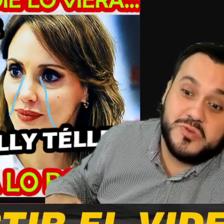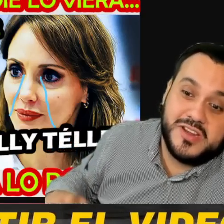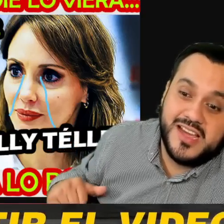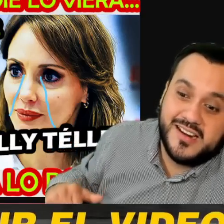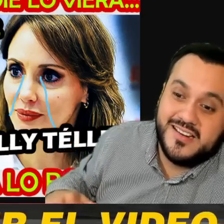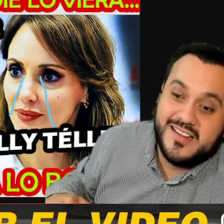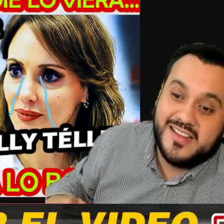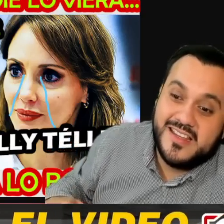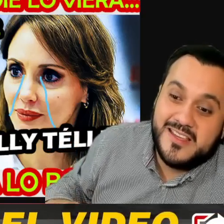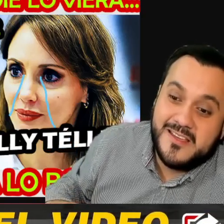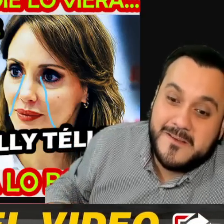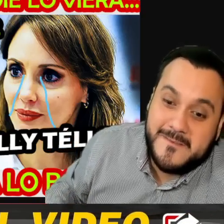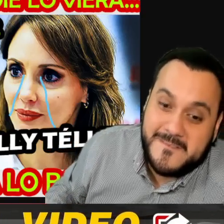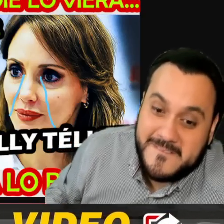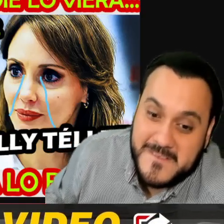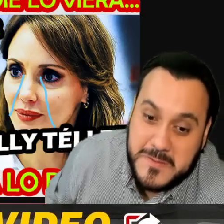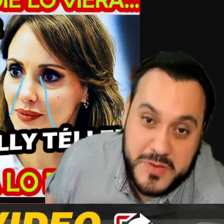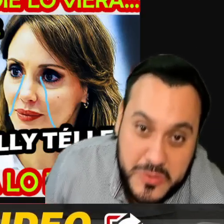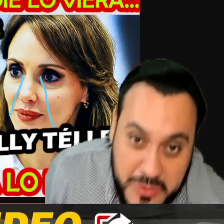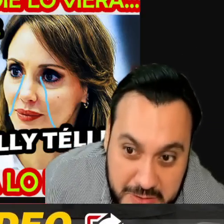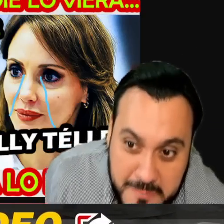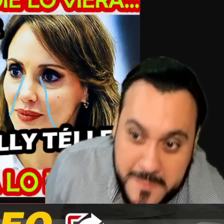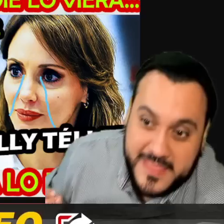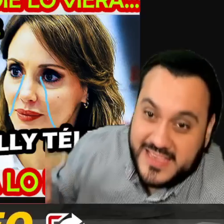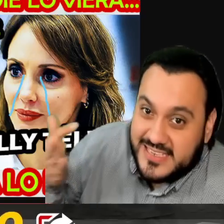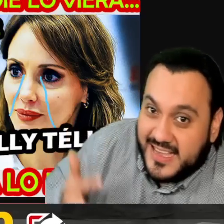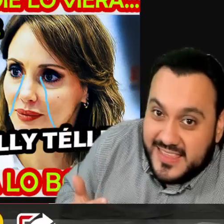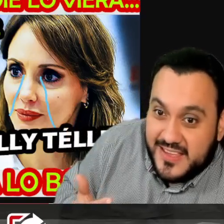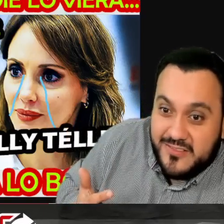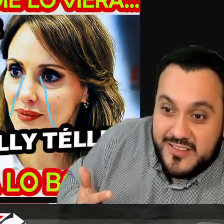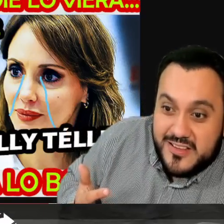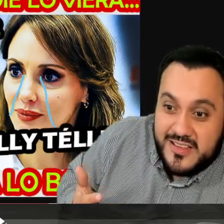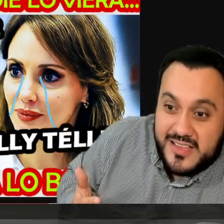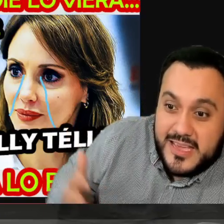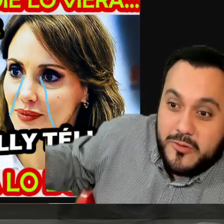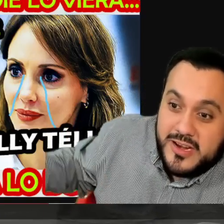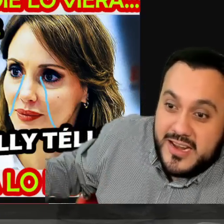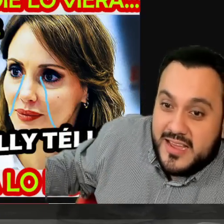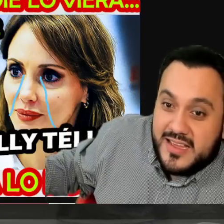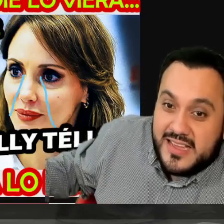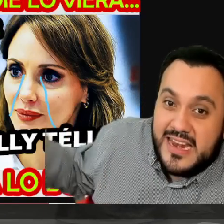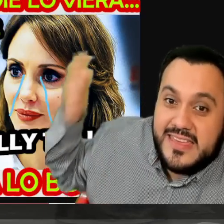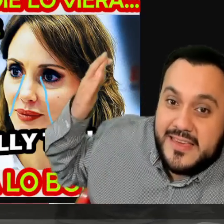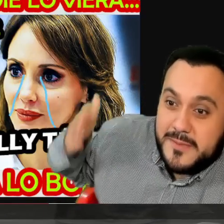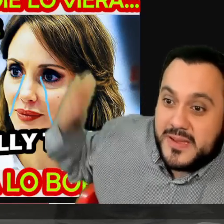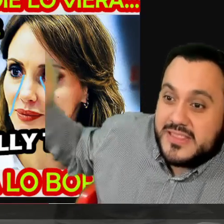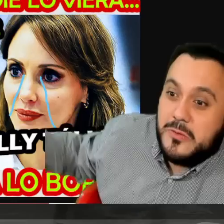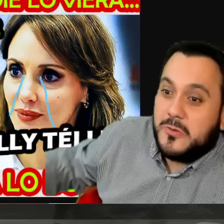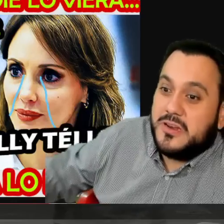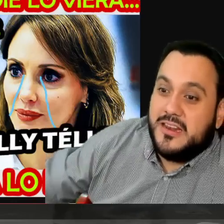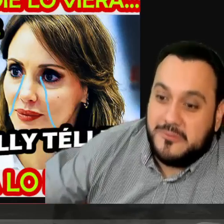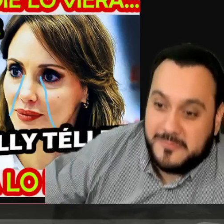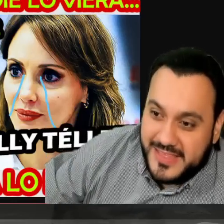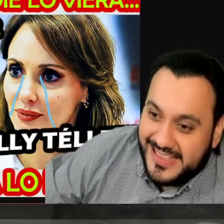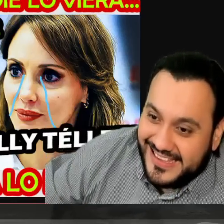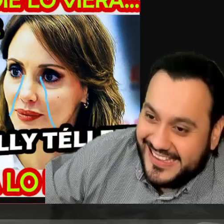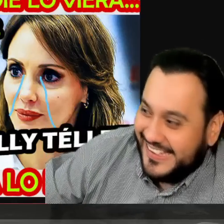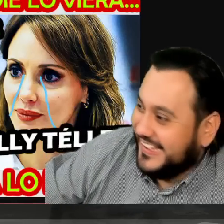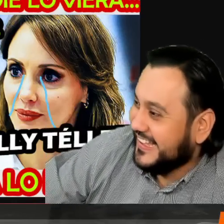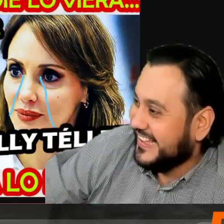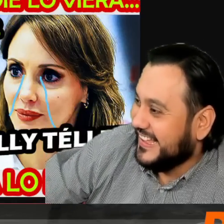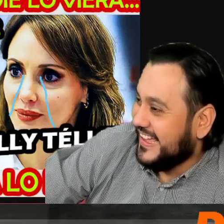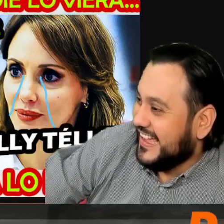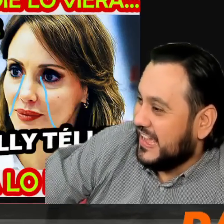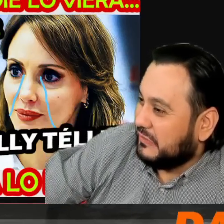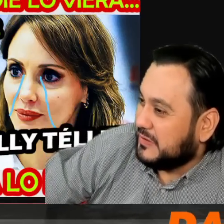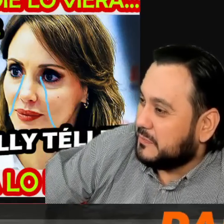no se los puedo negar pero no quedo y saben que dijeron que morena el aire había pactado con el arco